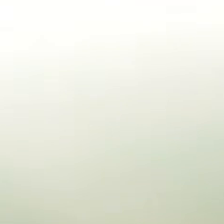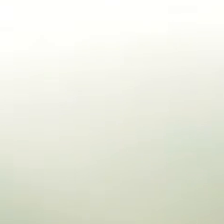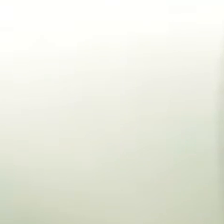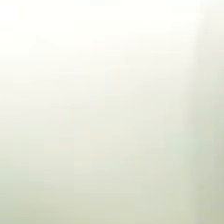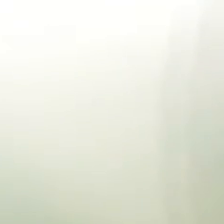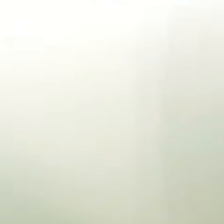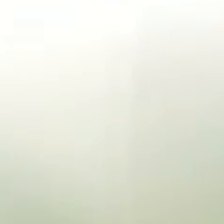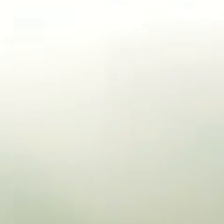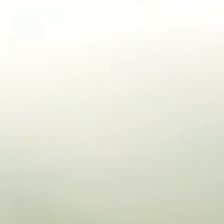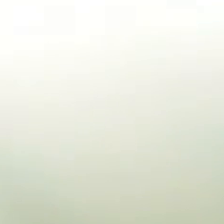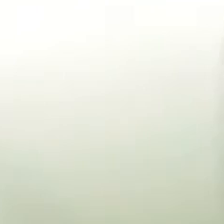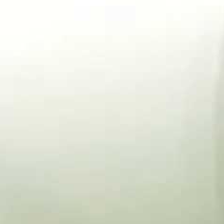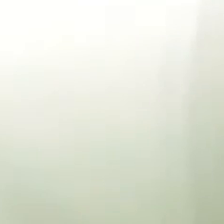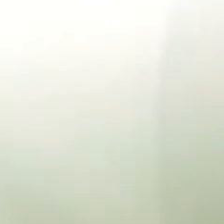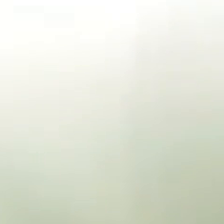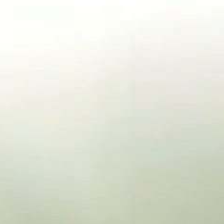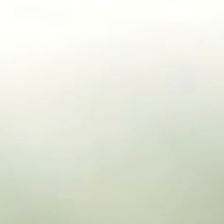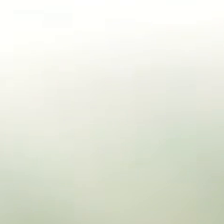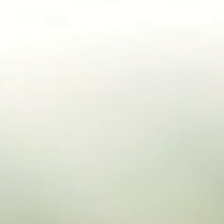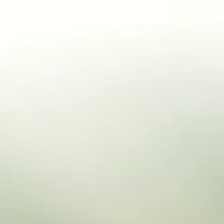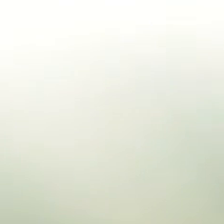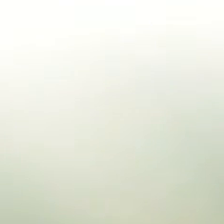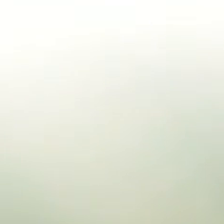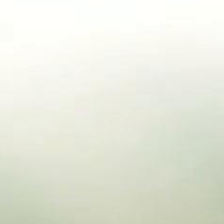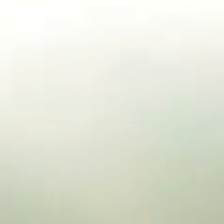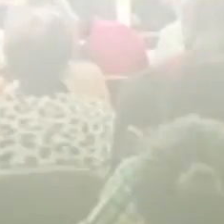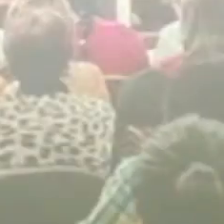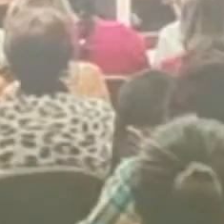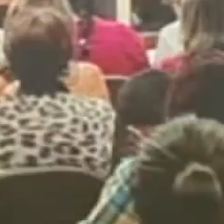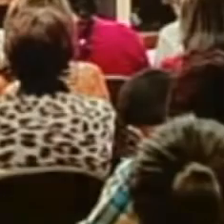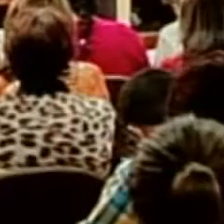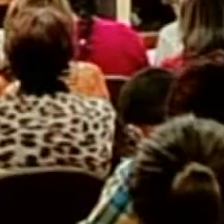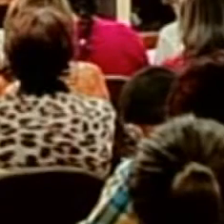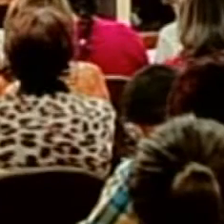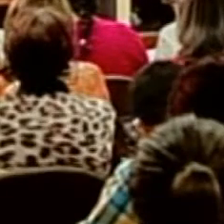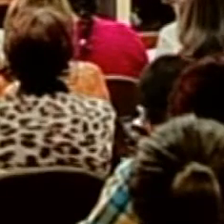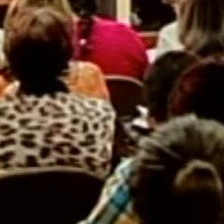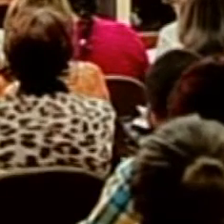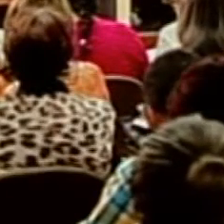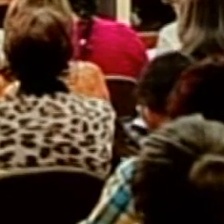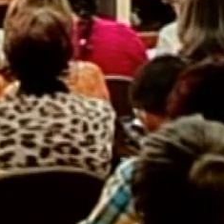San Vicente Fundación, una vida entera por la vida.